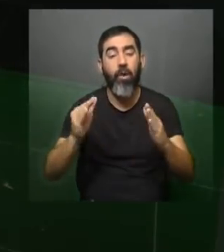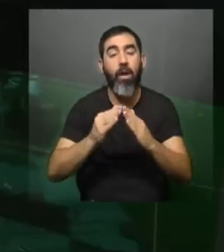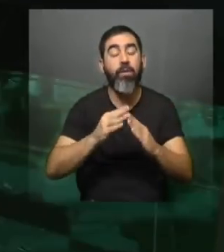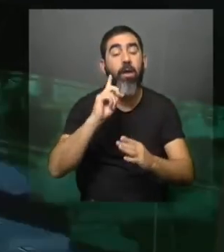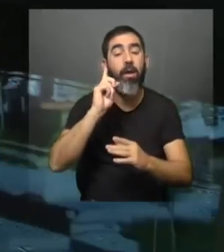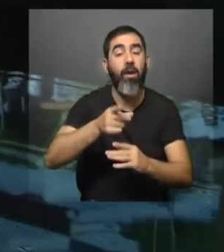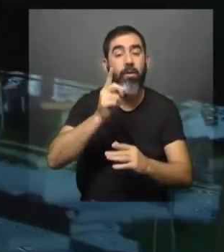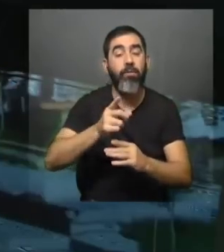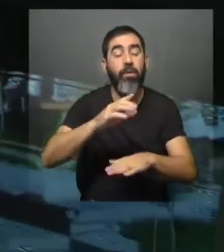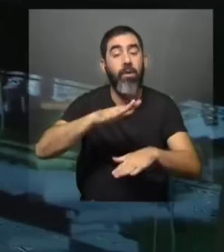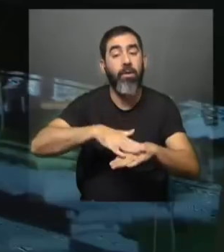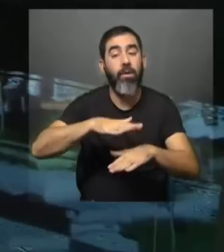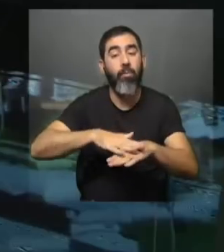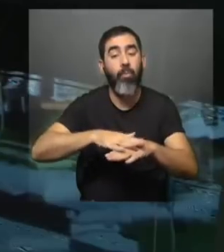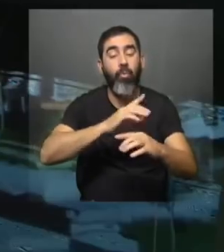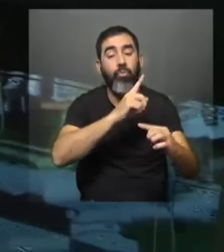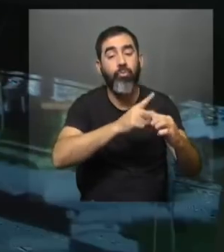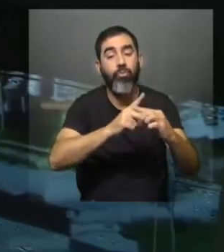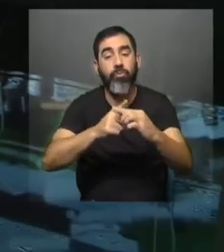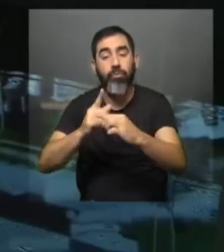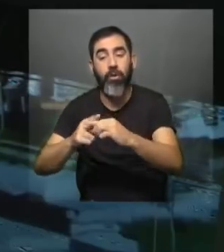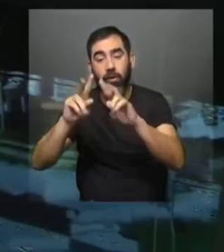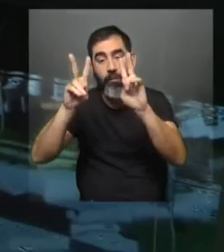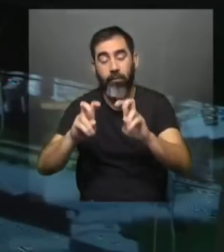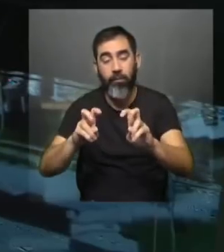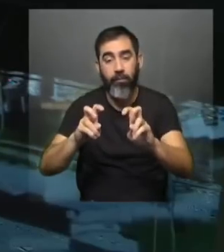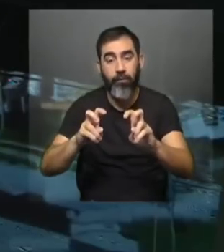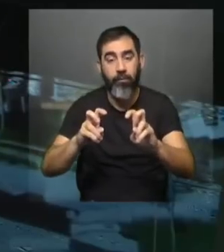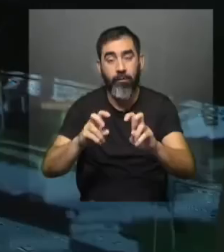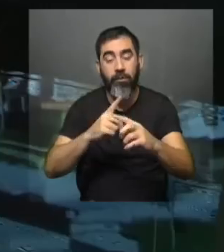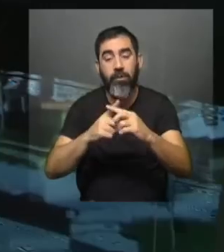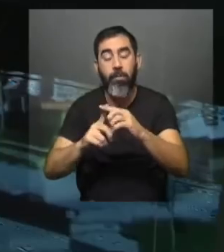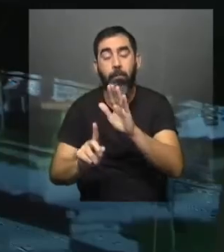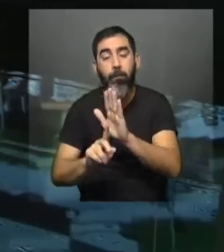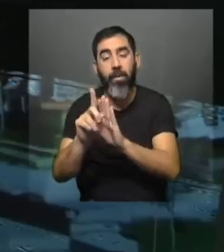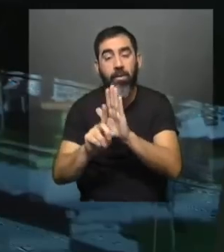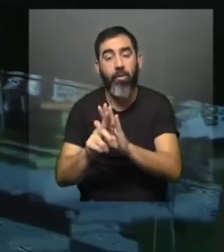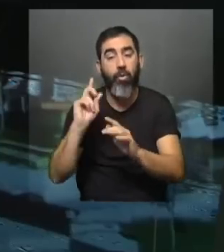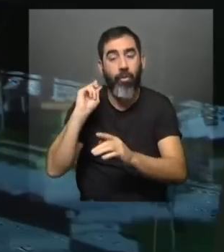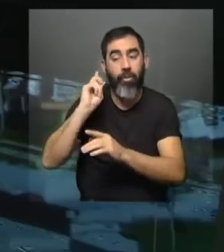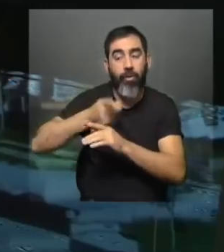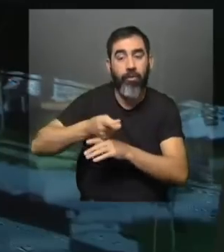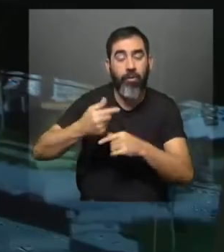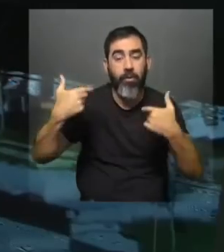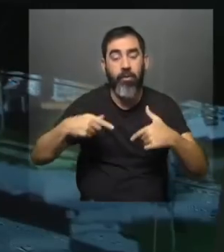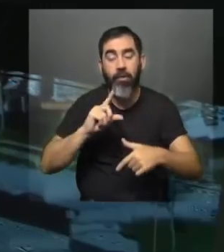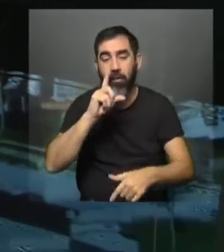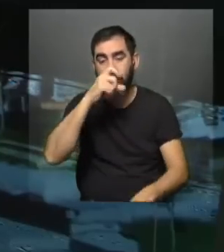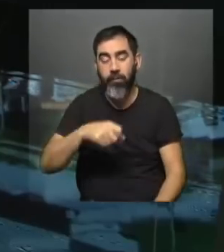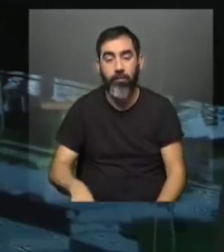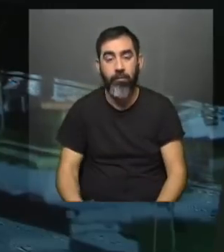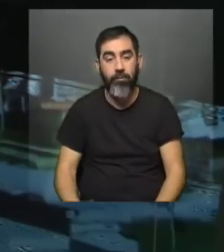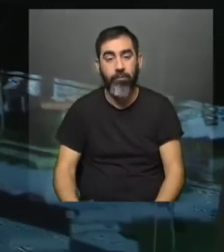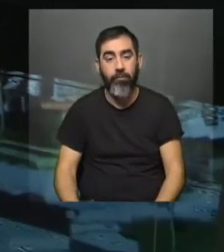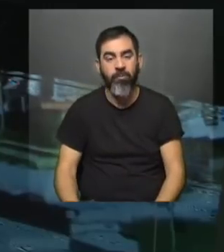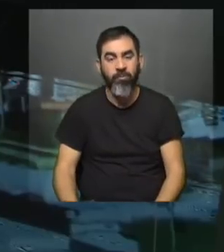Galicia se hará cargo del panteón social que tenía la mutualista en el cementerio del Norte esto por decisión de la intendencia de Montevideo y